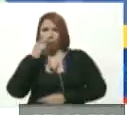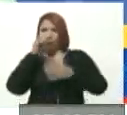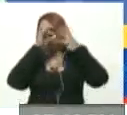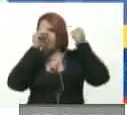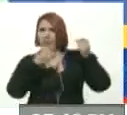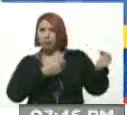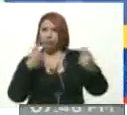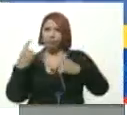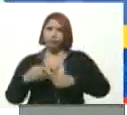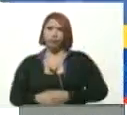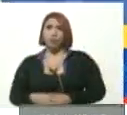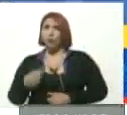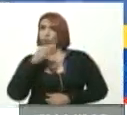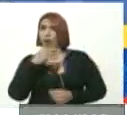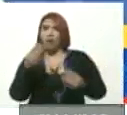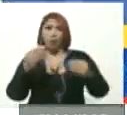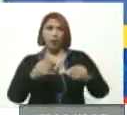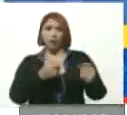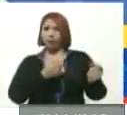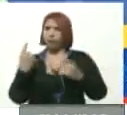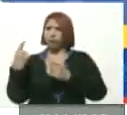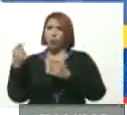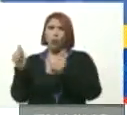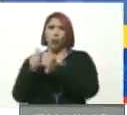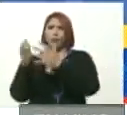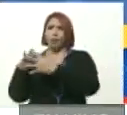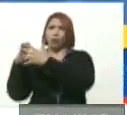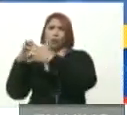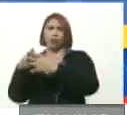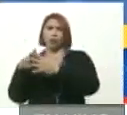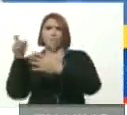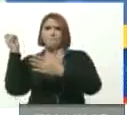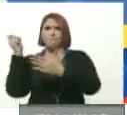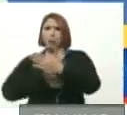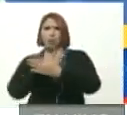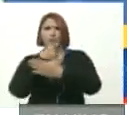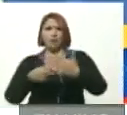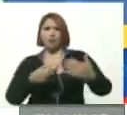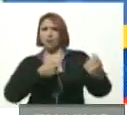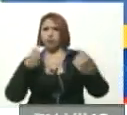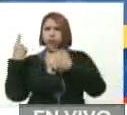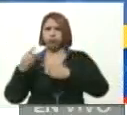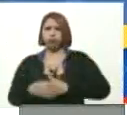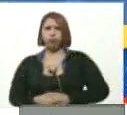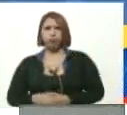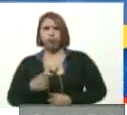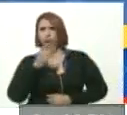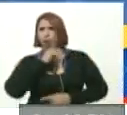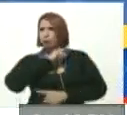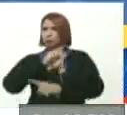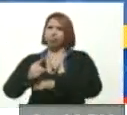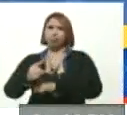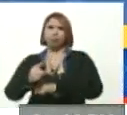Cabo Verde no tiene tratado de extradición con Estados Unidos, está prohibida la extradición, no hubo orden